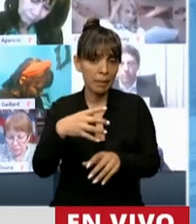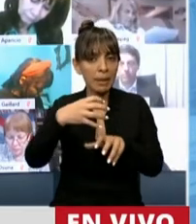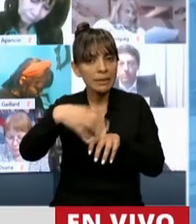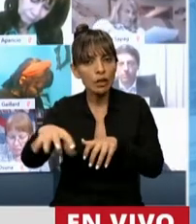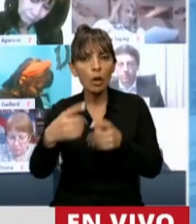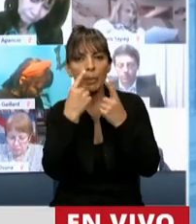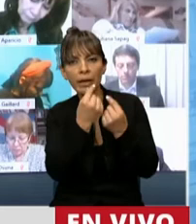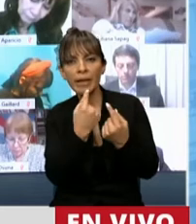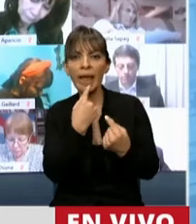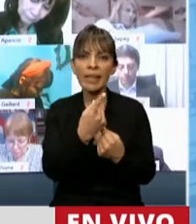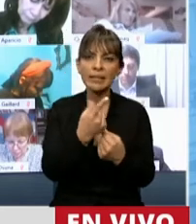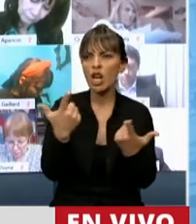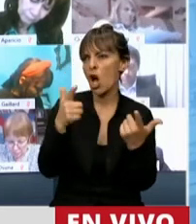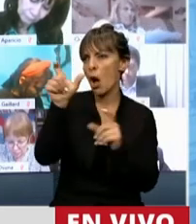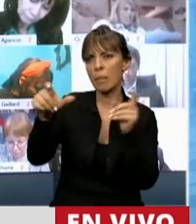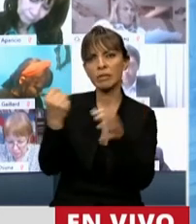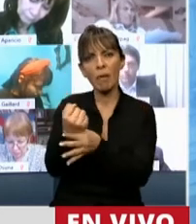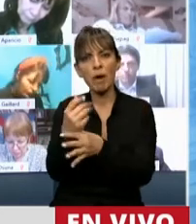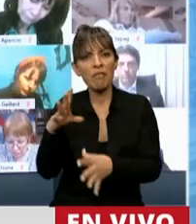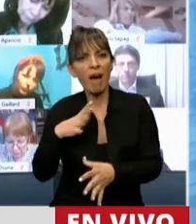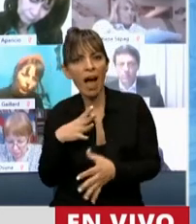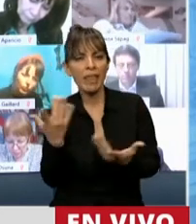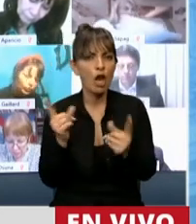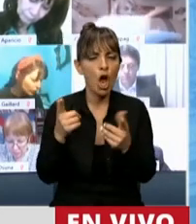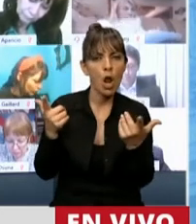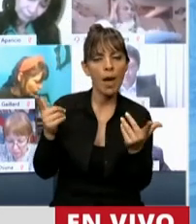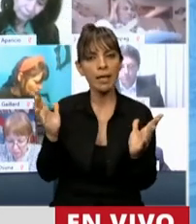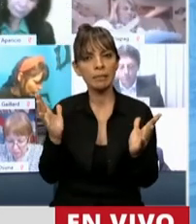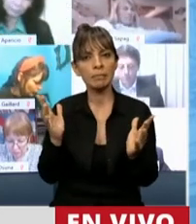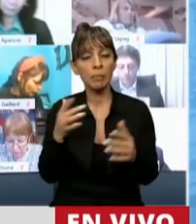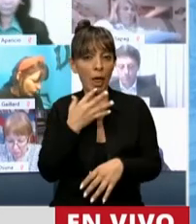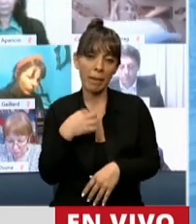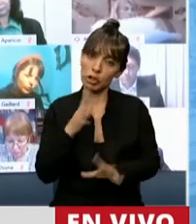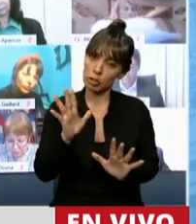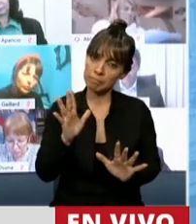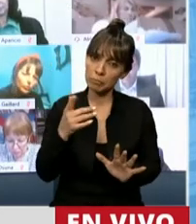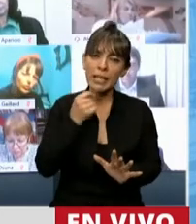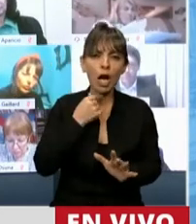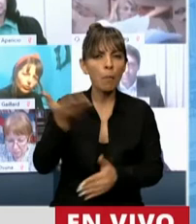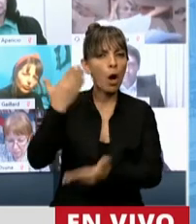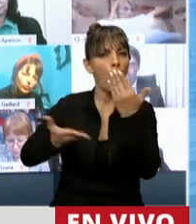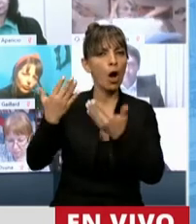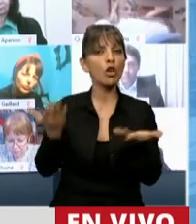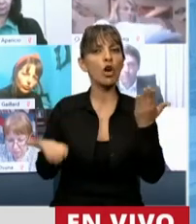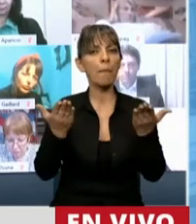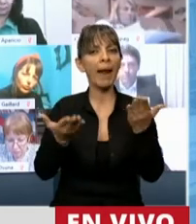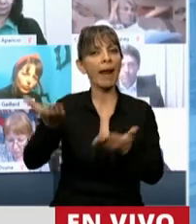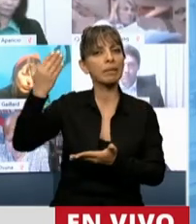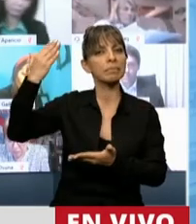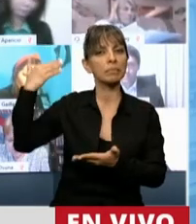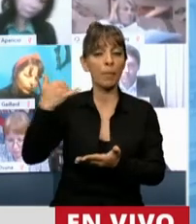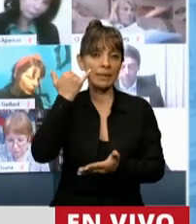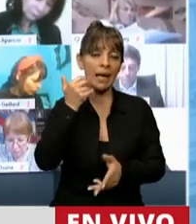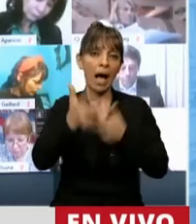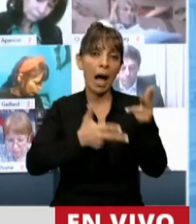tiene los talentos formados y preparados para. Y yo quiero ir un poquito más atrás también, ya que se habló de todo